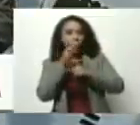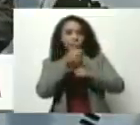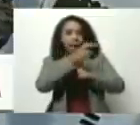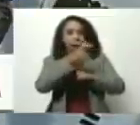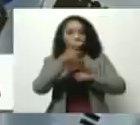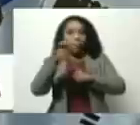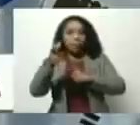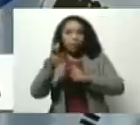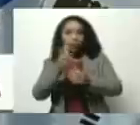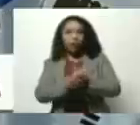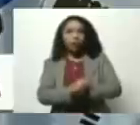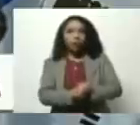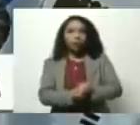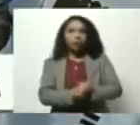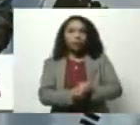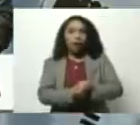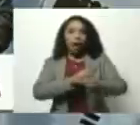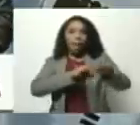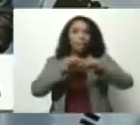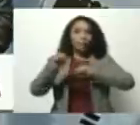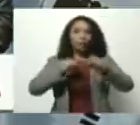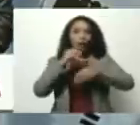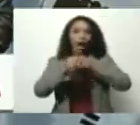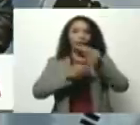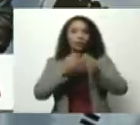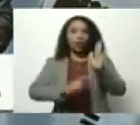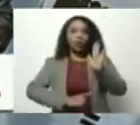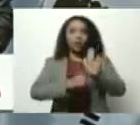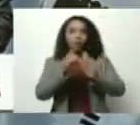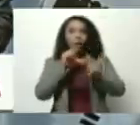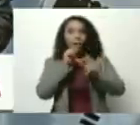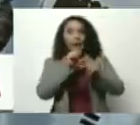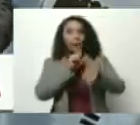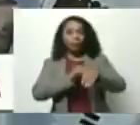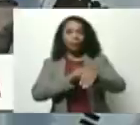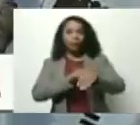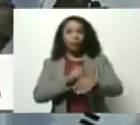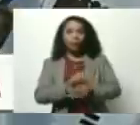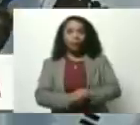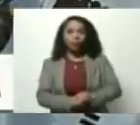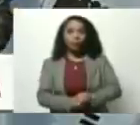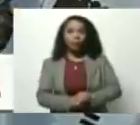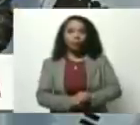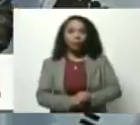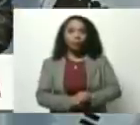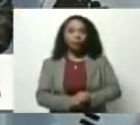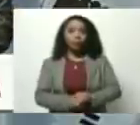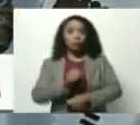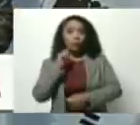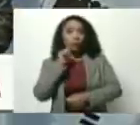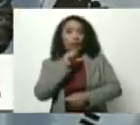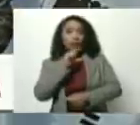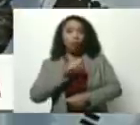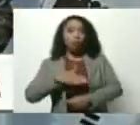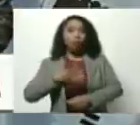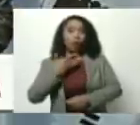personas y movimientos que estén desarrollándose en ese momento. Eso